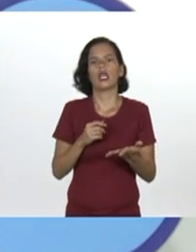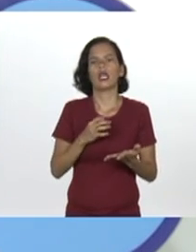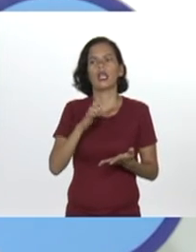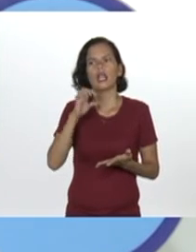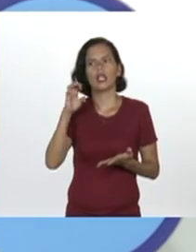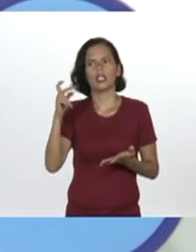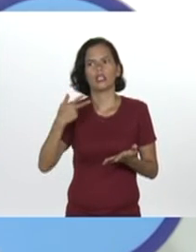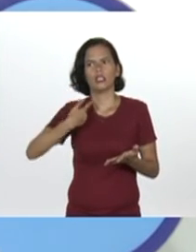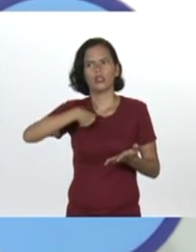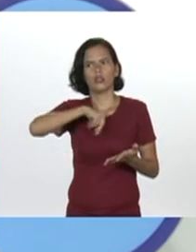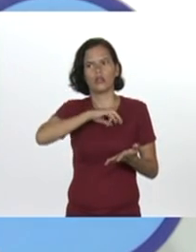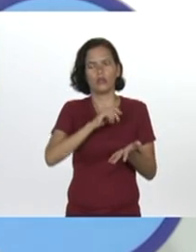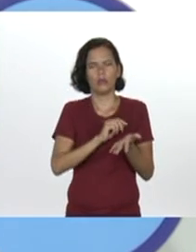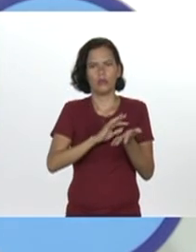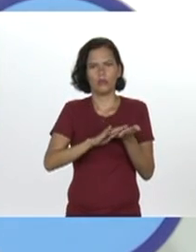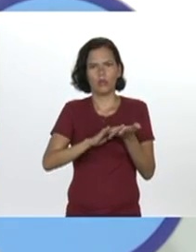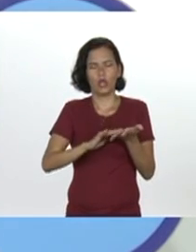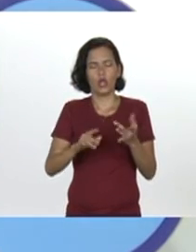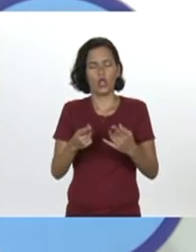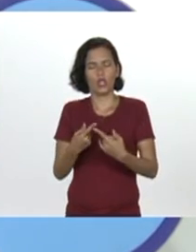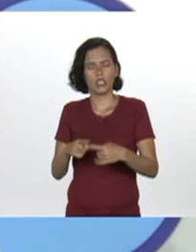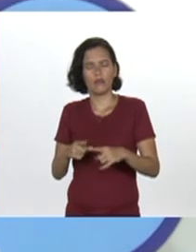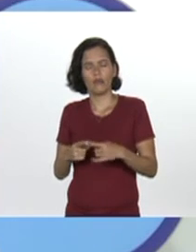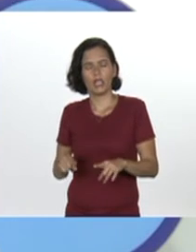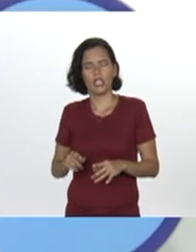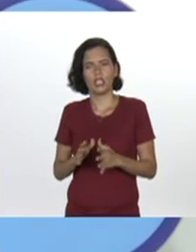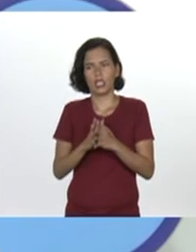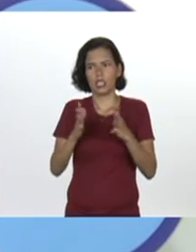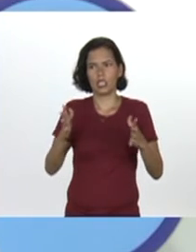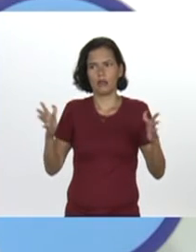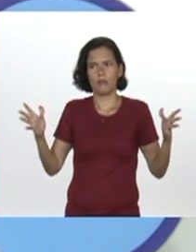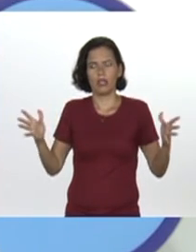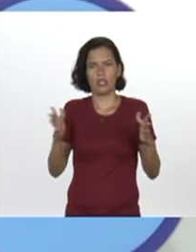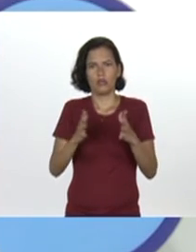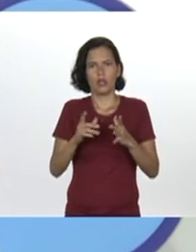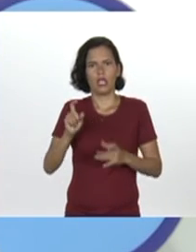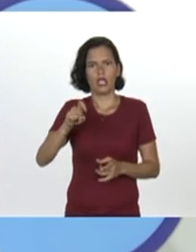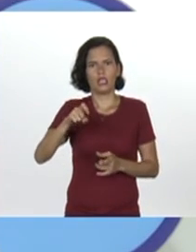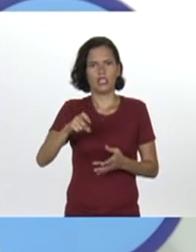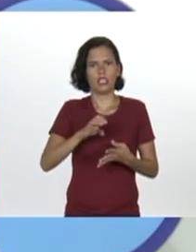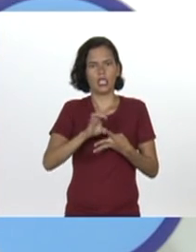a ir probando los diferentes tamaños a las necesidades y a las